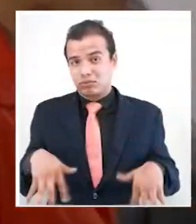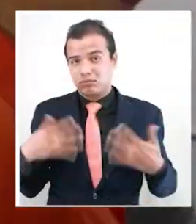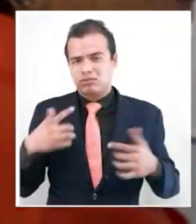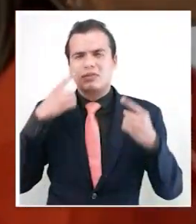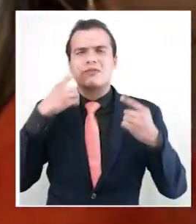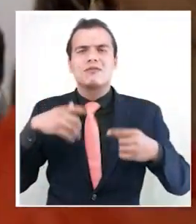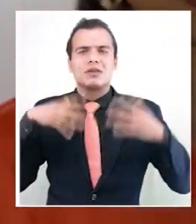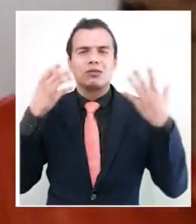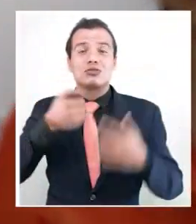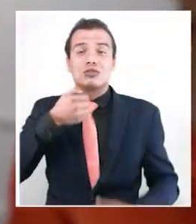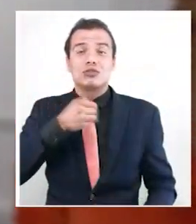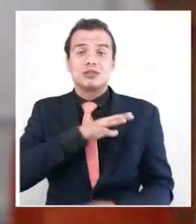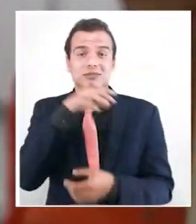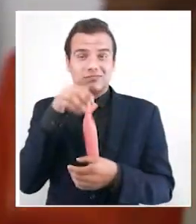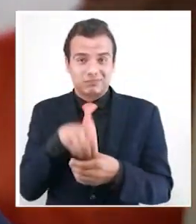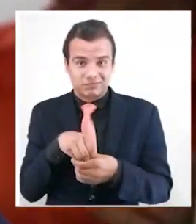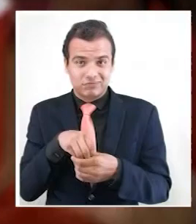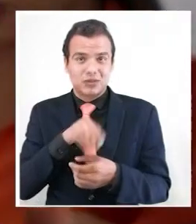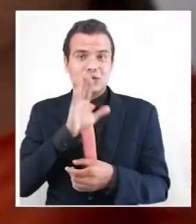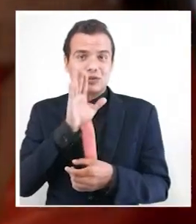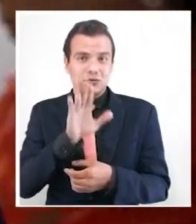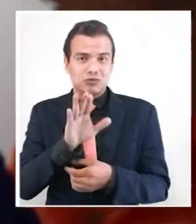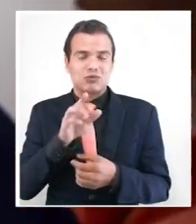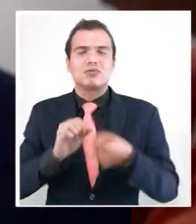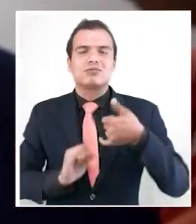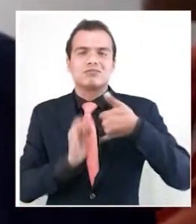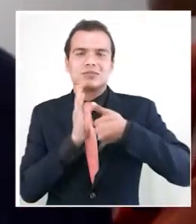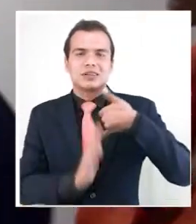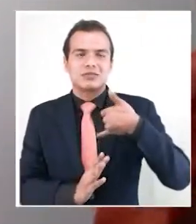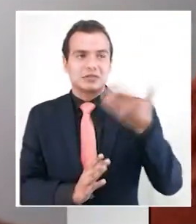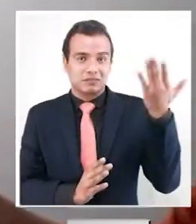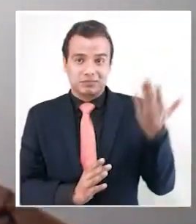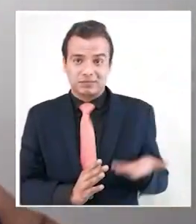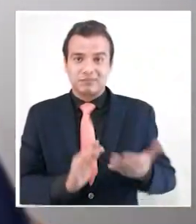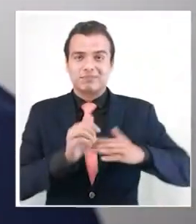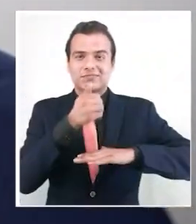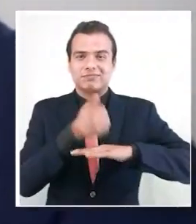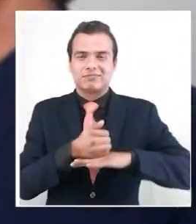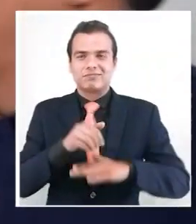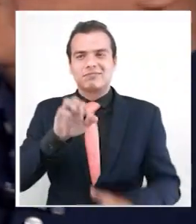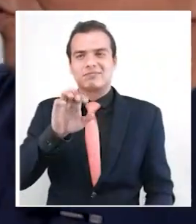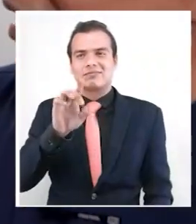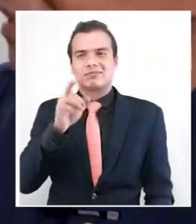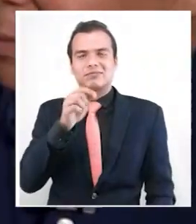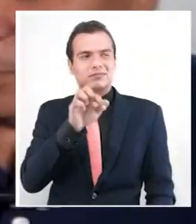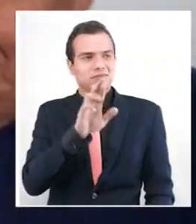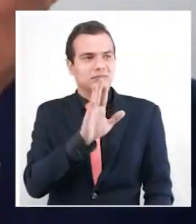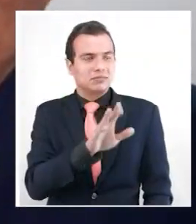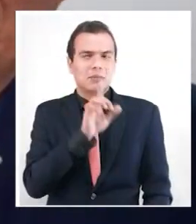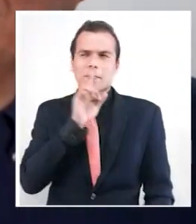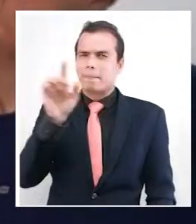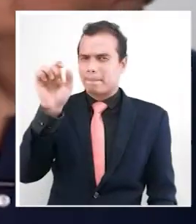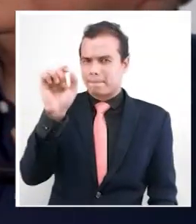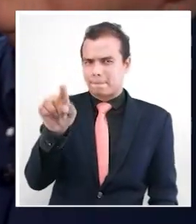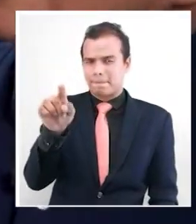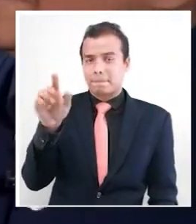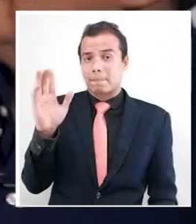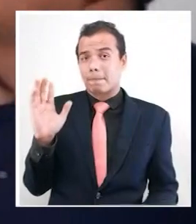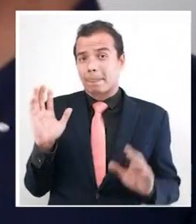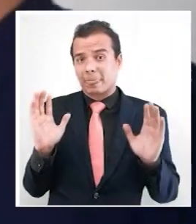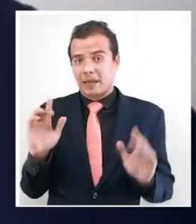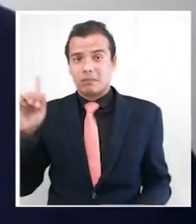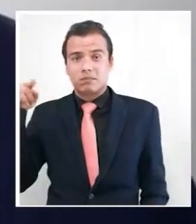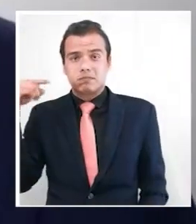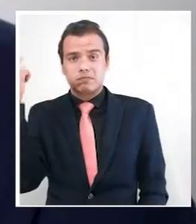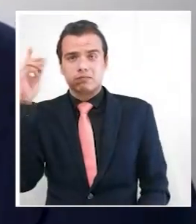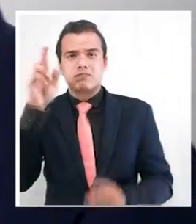insigne para la región, para el departamento del Valle del Cauca. Roberto, le presento Edgar Arias. Hola Edgar, ¿cómo vas? Y le tengo un interrogante. El primero